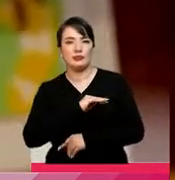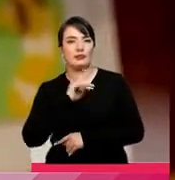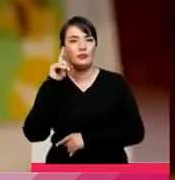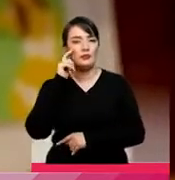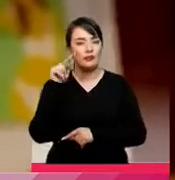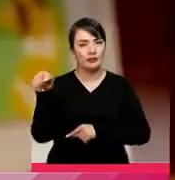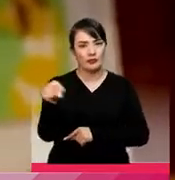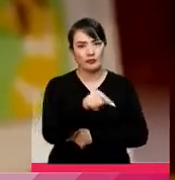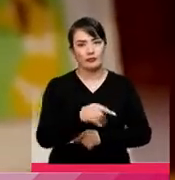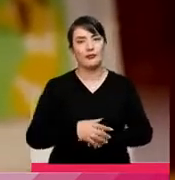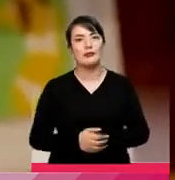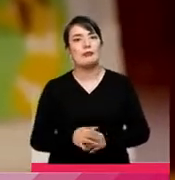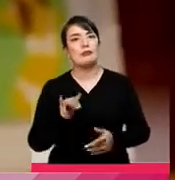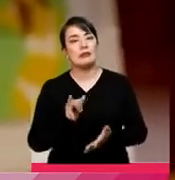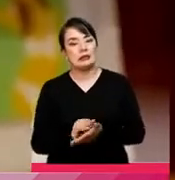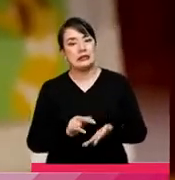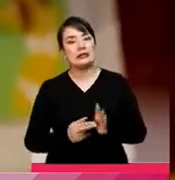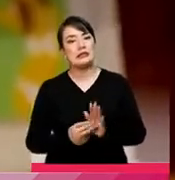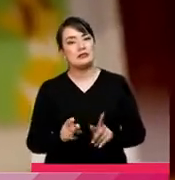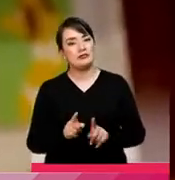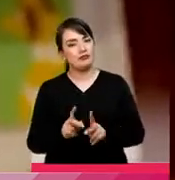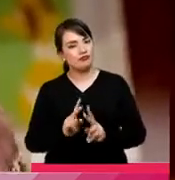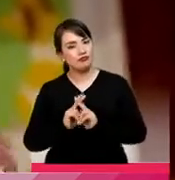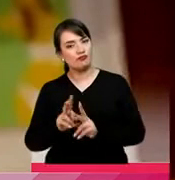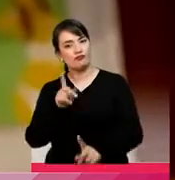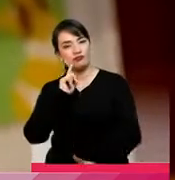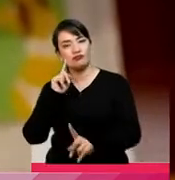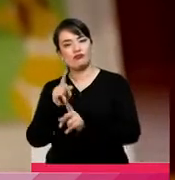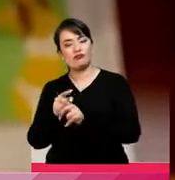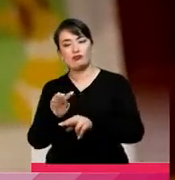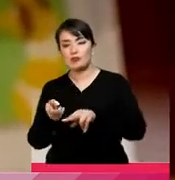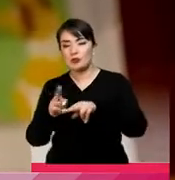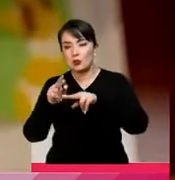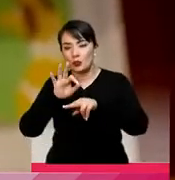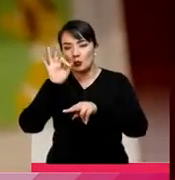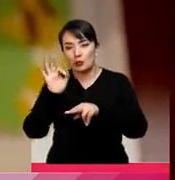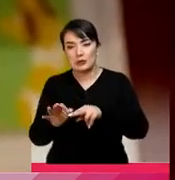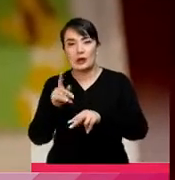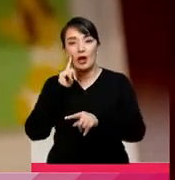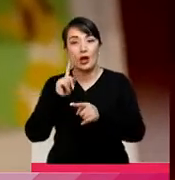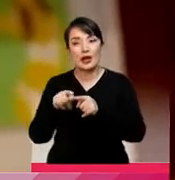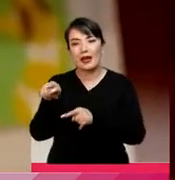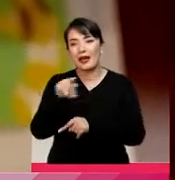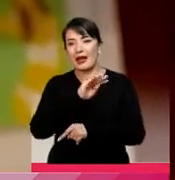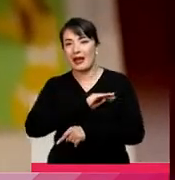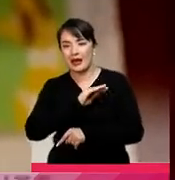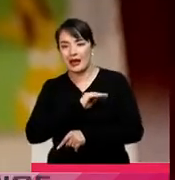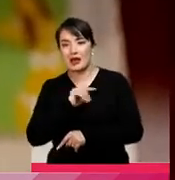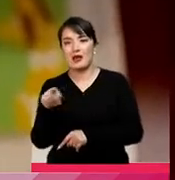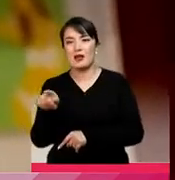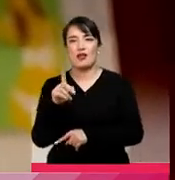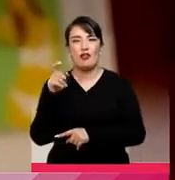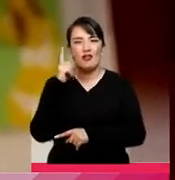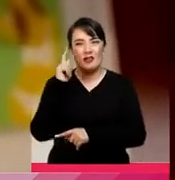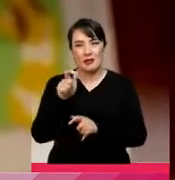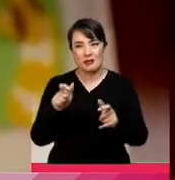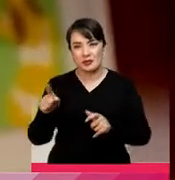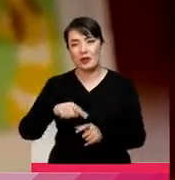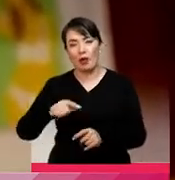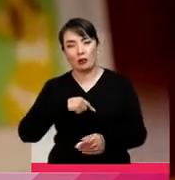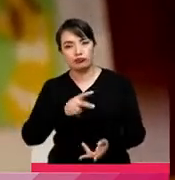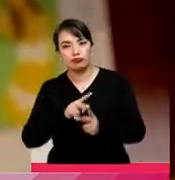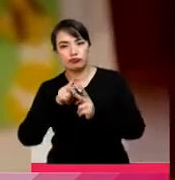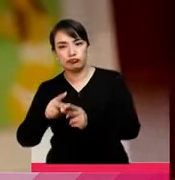es un crédito directo con tasa compensada para que los alcaldes y los gobernadores del país puedan utilizar estos recursos en